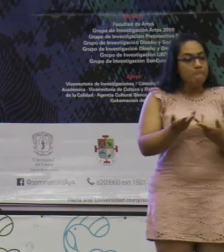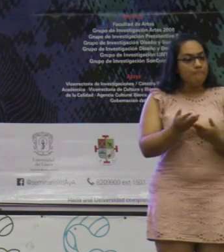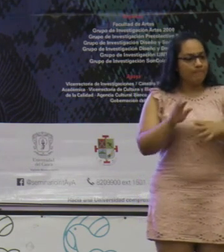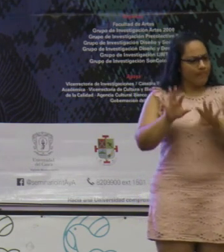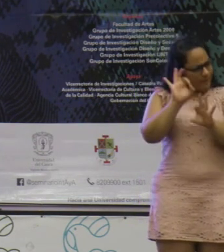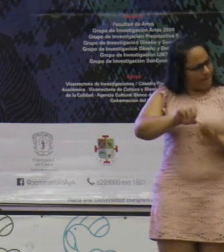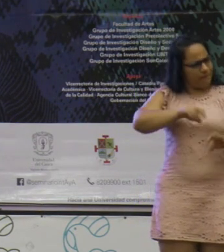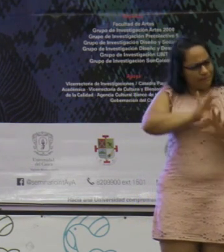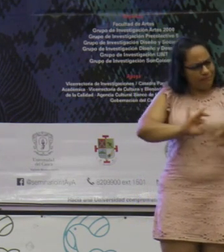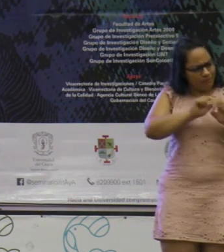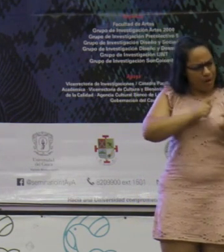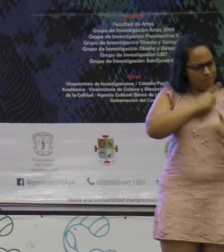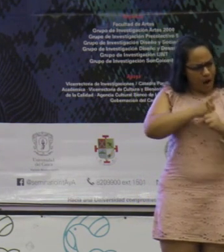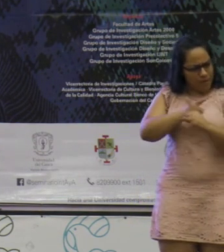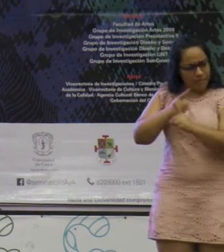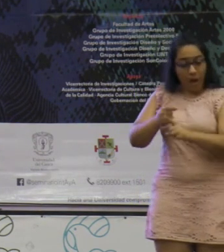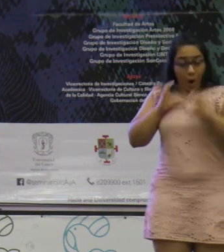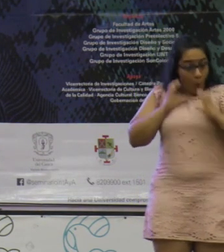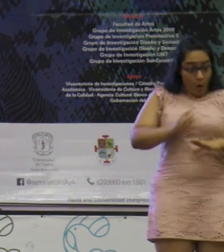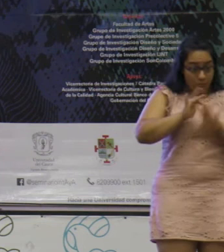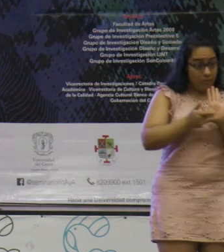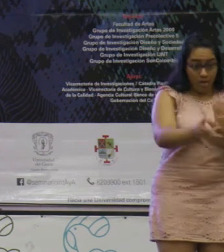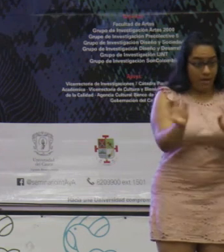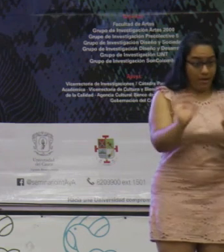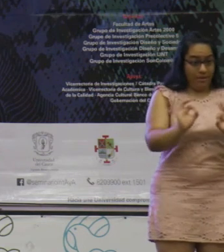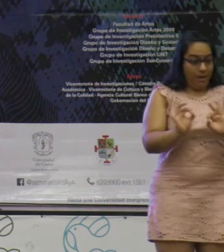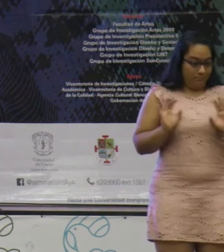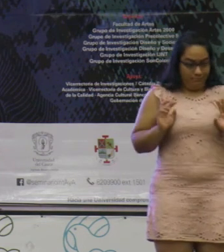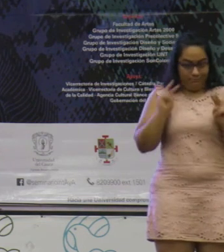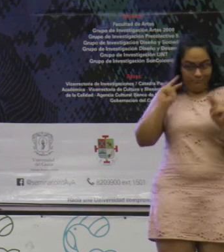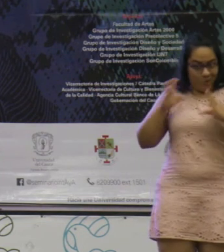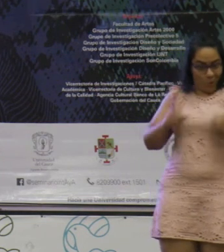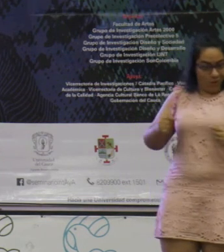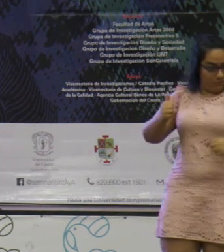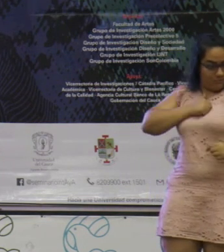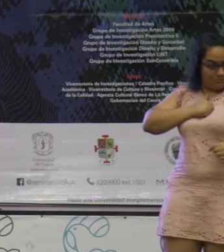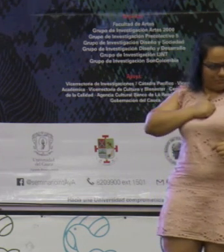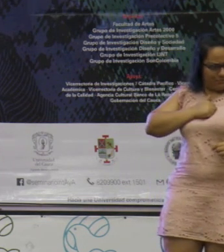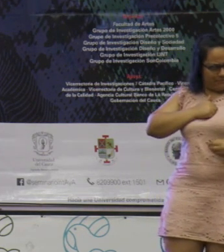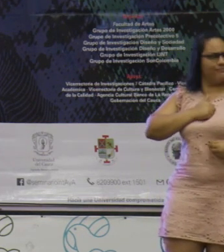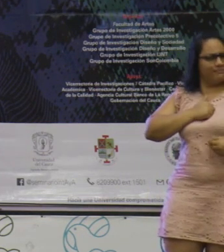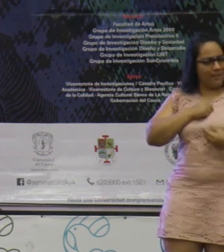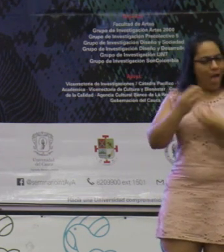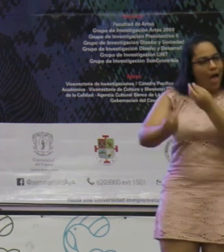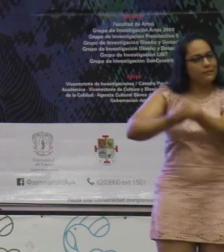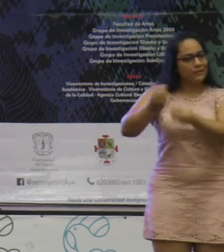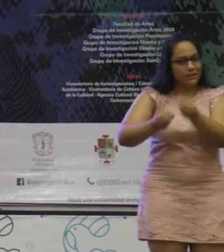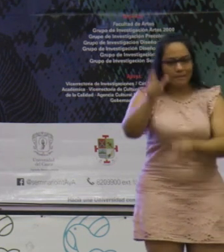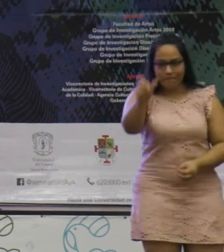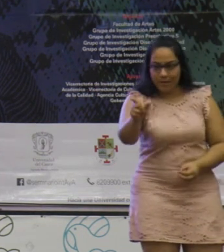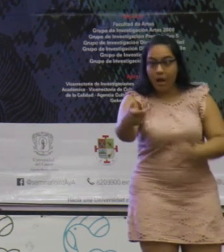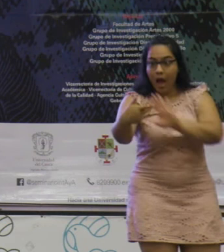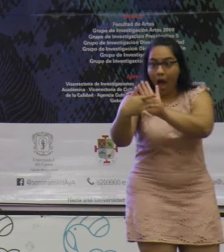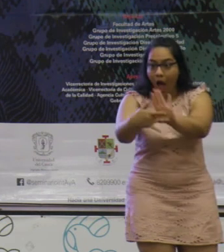cierta coherencia. Listo, usted no va a exponer su cuerpo, no es su cuerpo el que está ahí, pero ¿qué va a hacer para que no sea el cuerpo de otro el